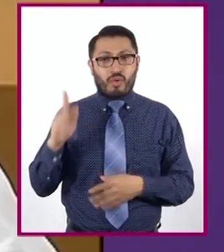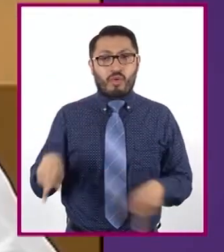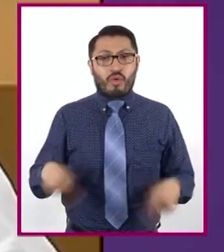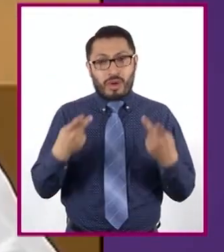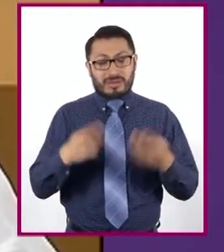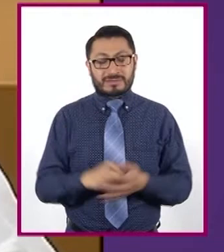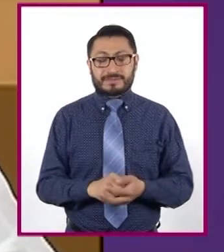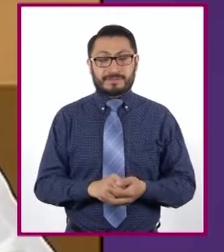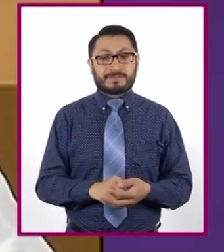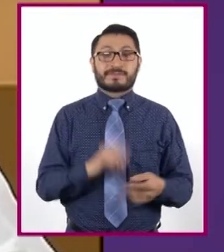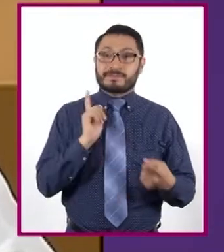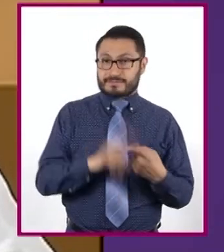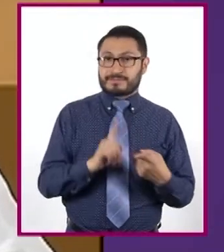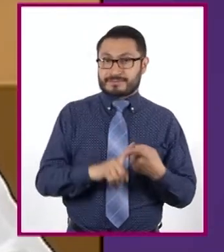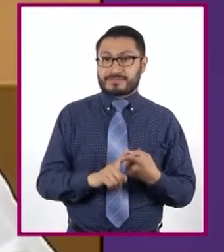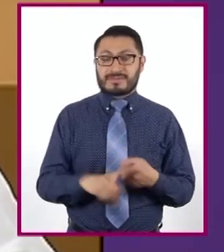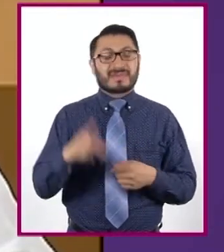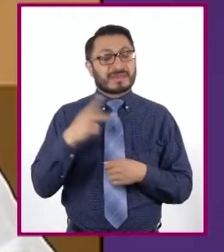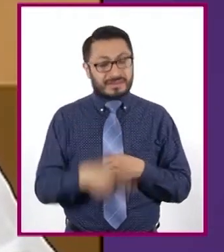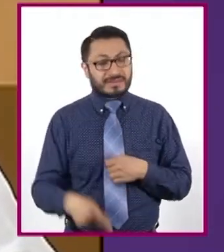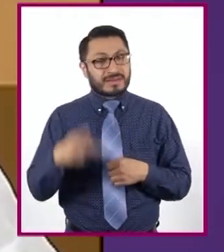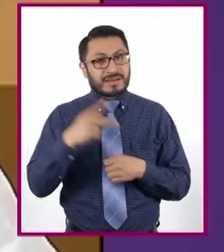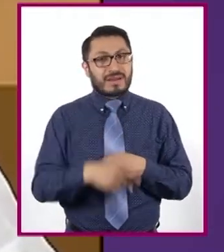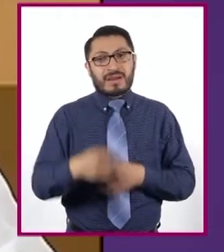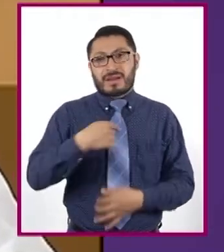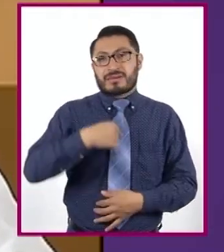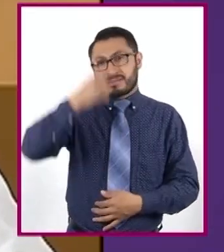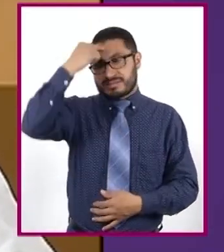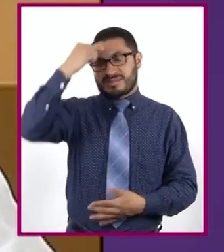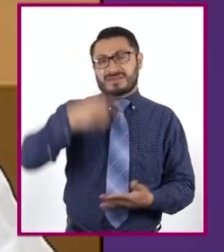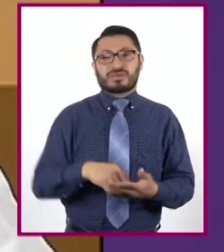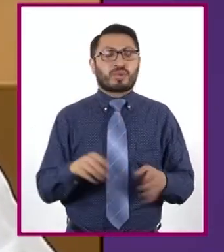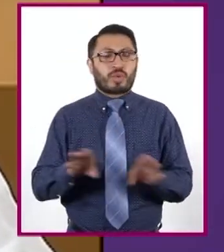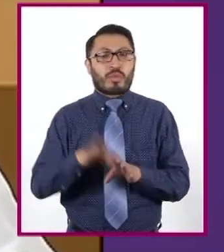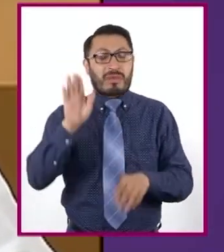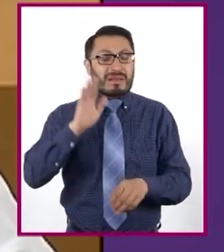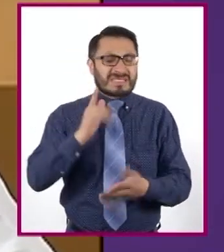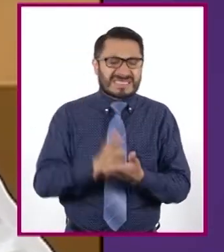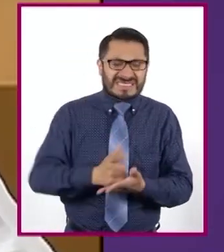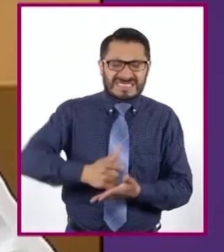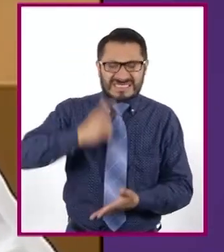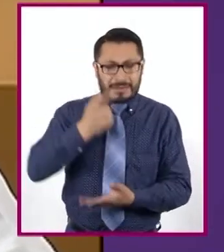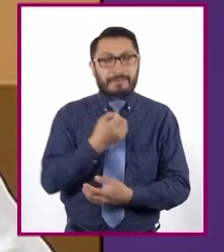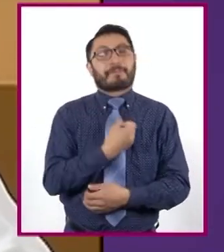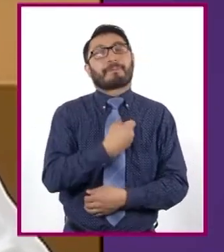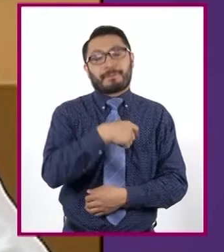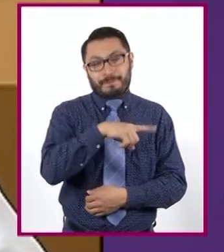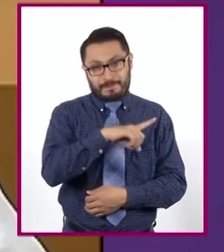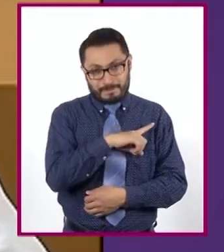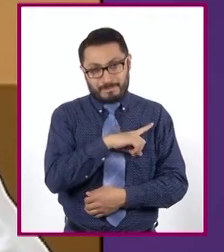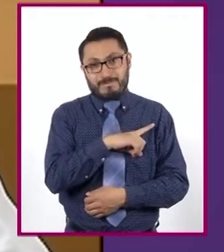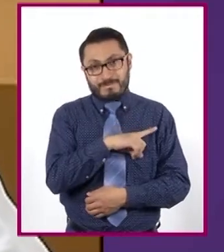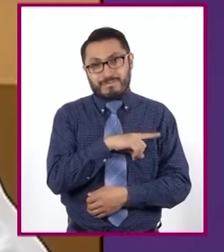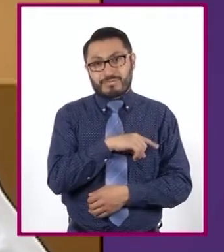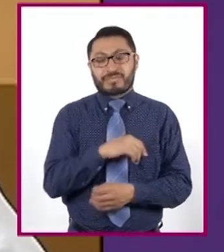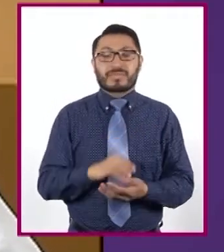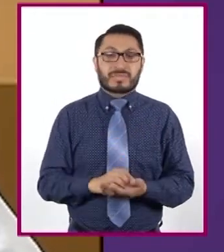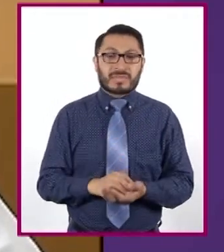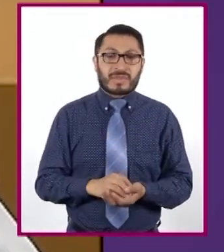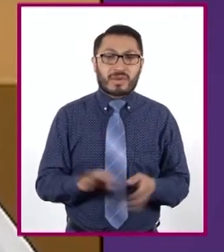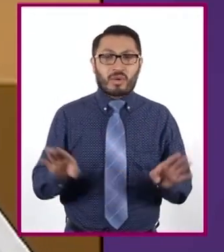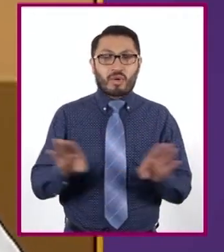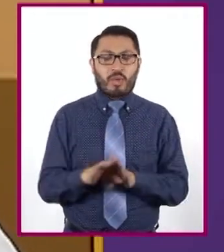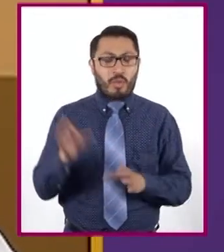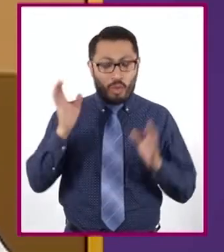primer lugar, el riesgo, y me parece que es de los más graves, es la salud. Por un lado es deteriorar